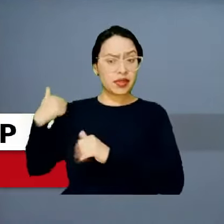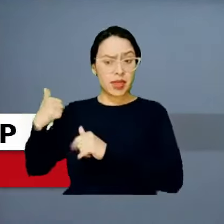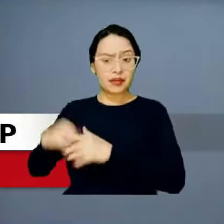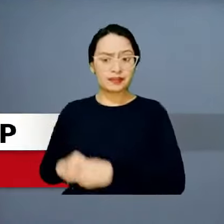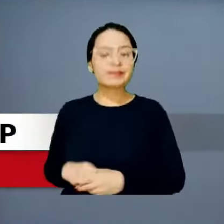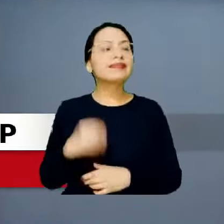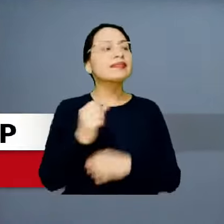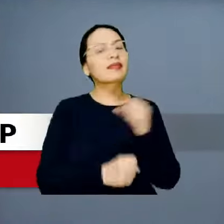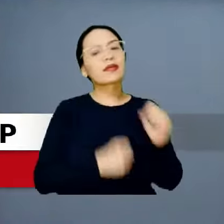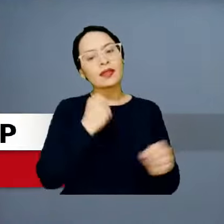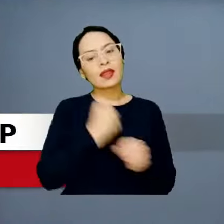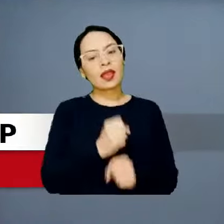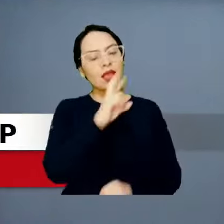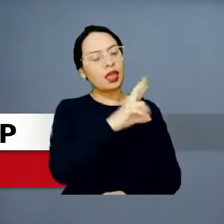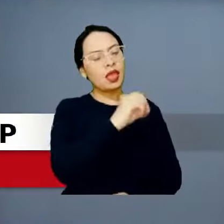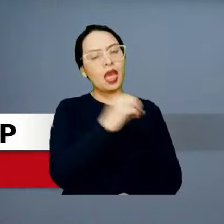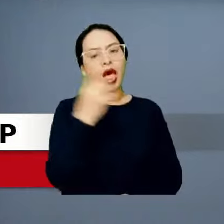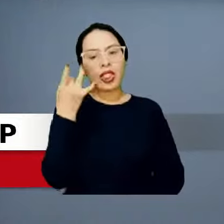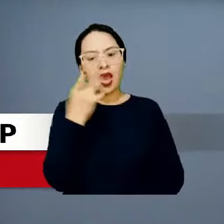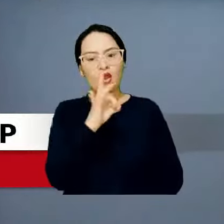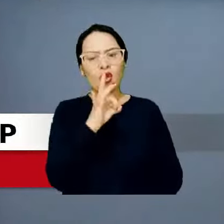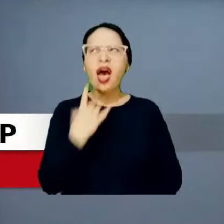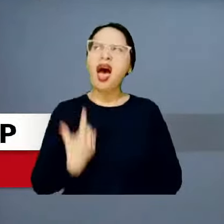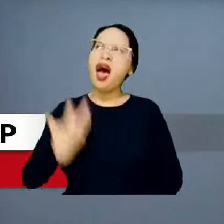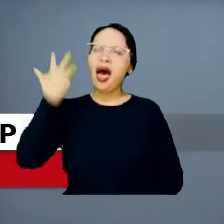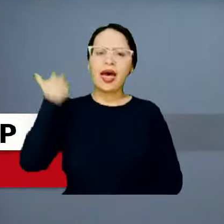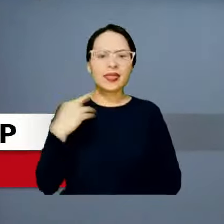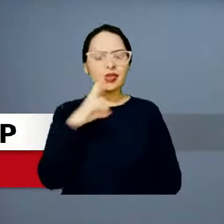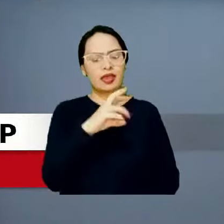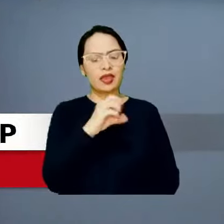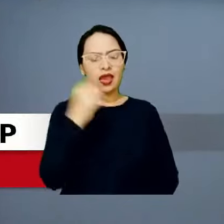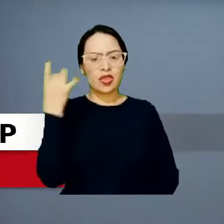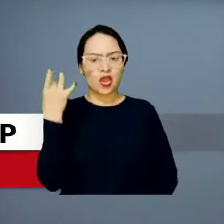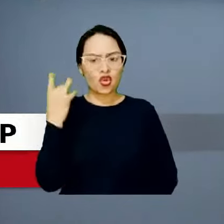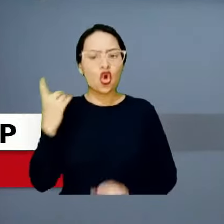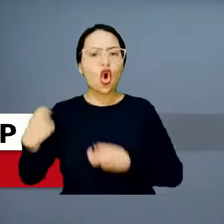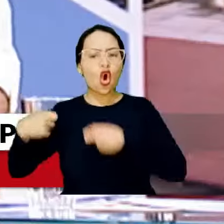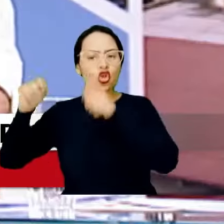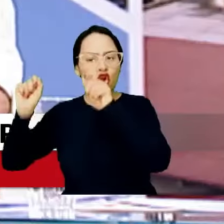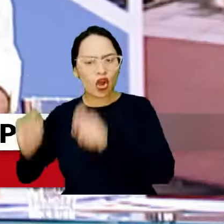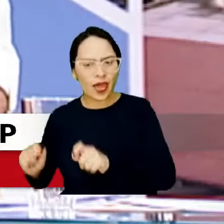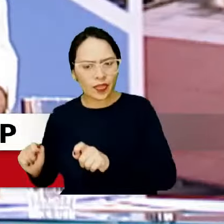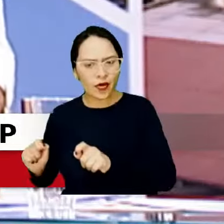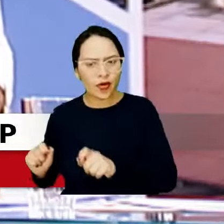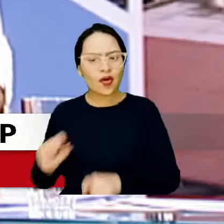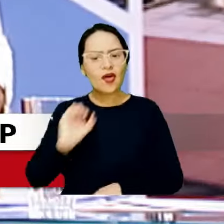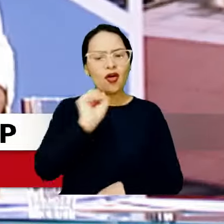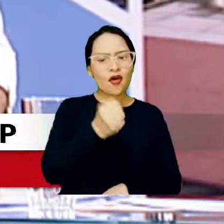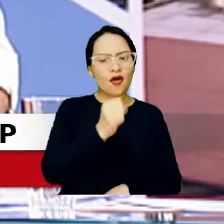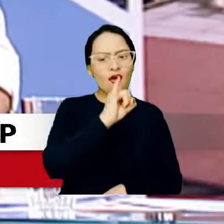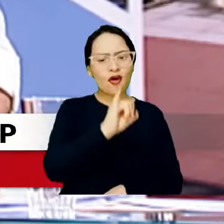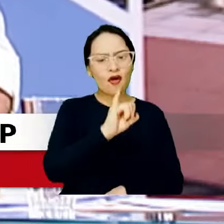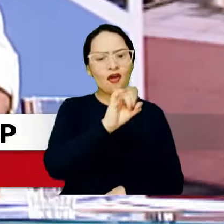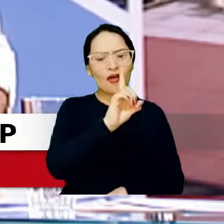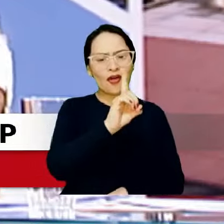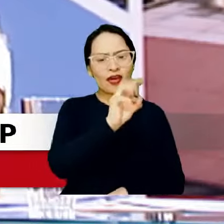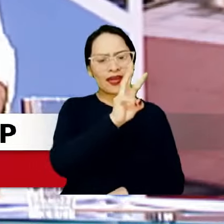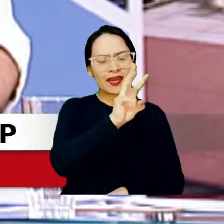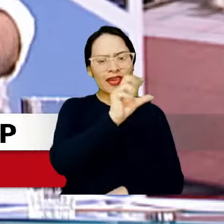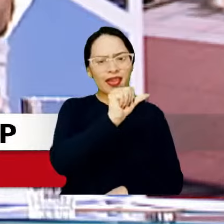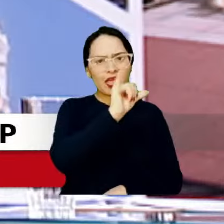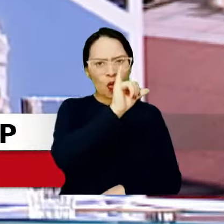humo, sacan un contrato del año 2018 que es de Seaways frente a un caso de corrupción de la actualidad que es de grúas.